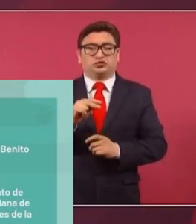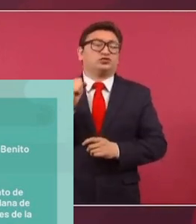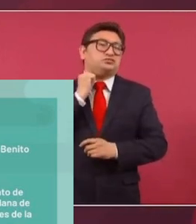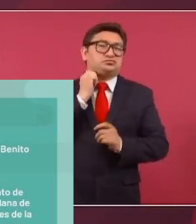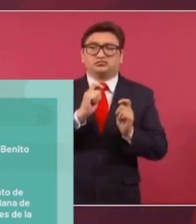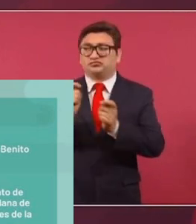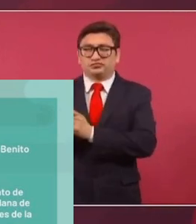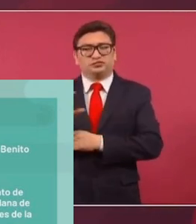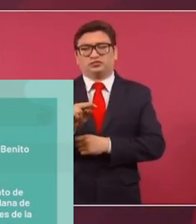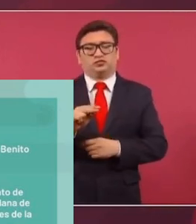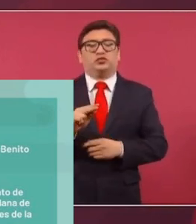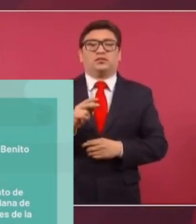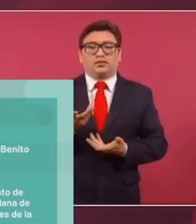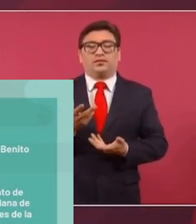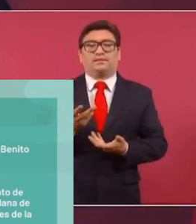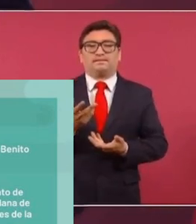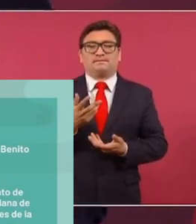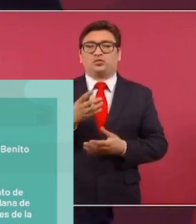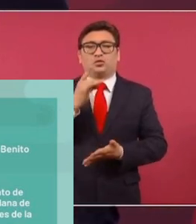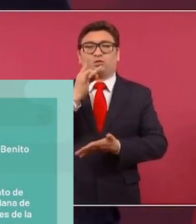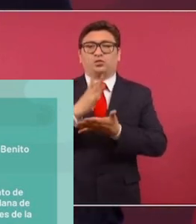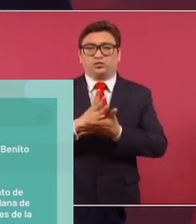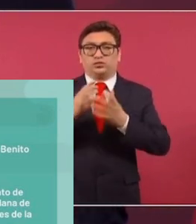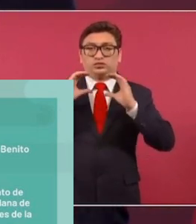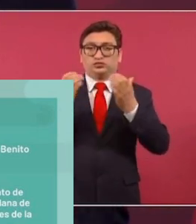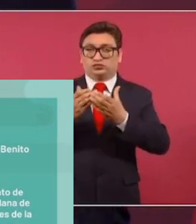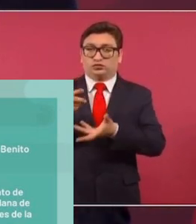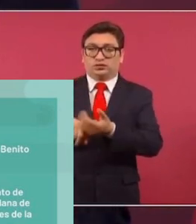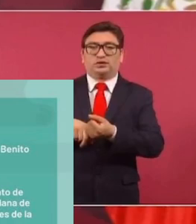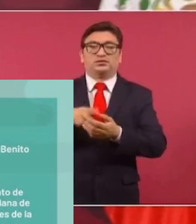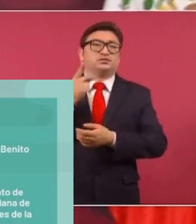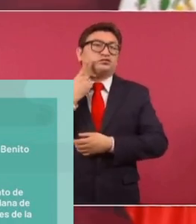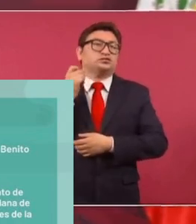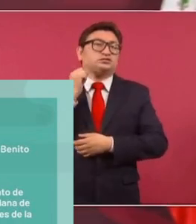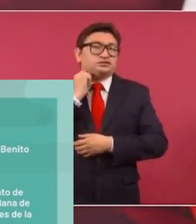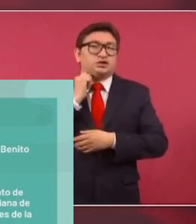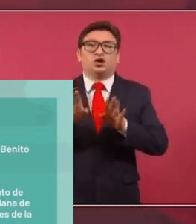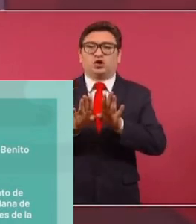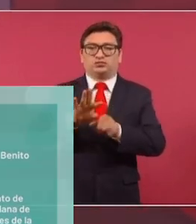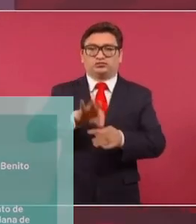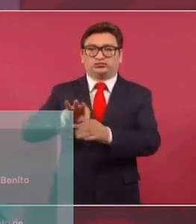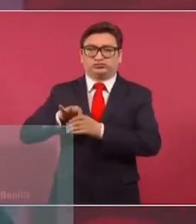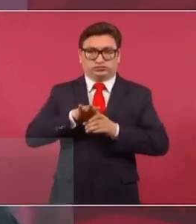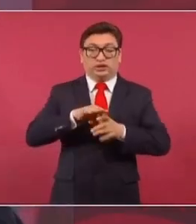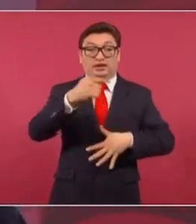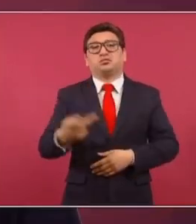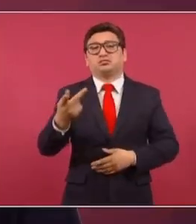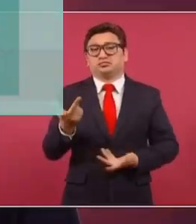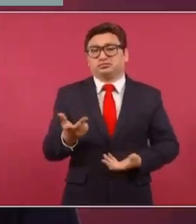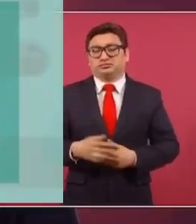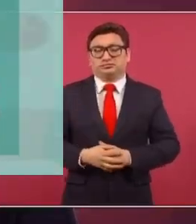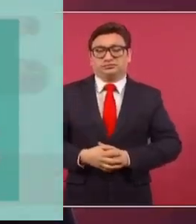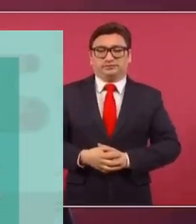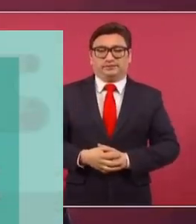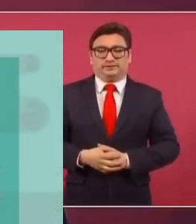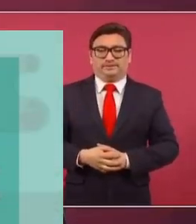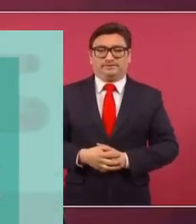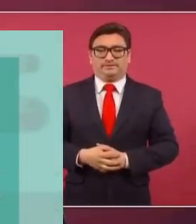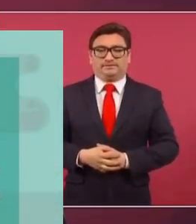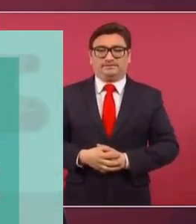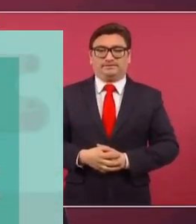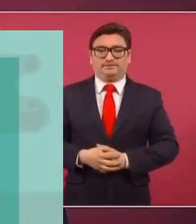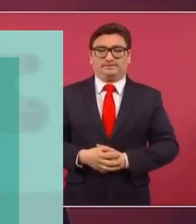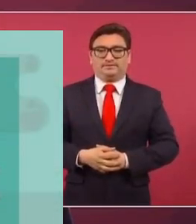senadores plurinominales, que solo se integre el Congreso con diputados y senadores electos de manera directa, que no haya listas.